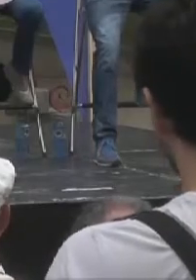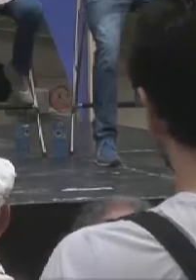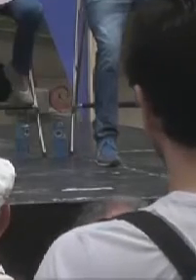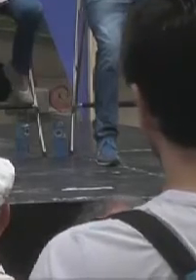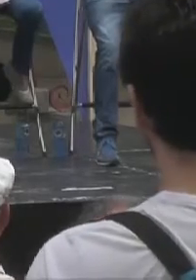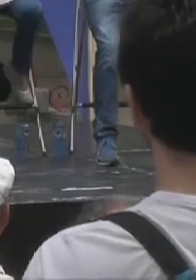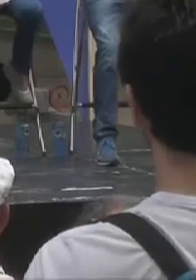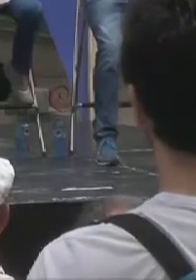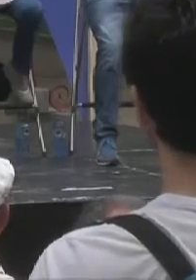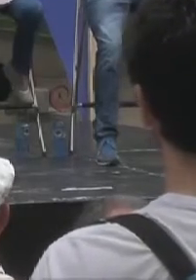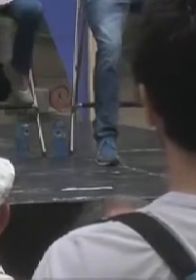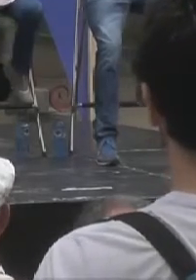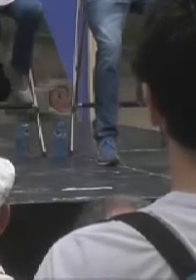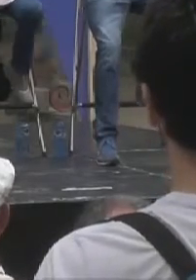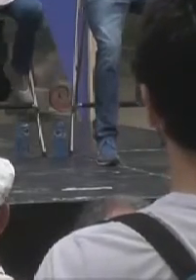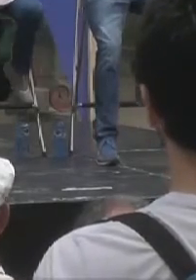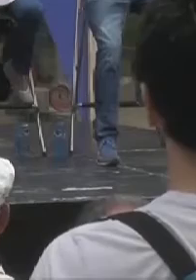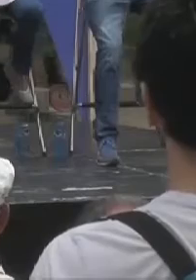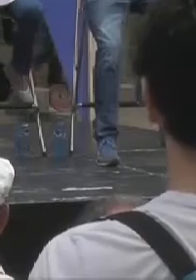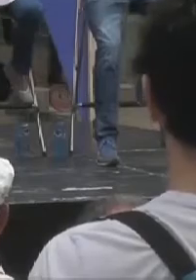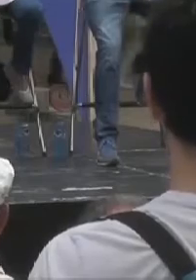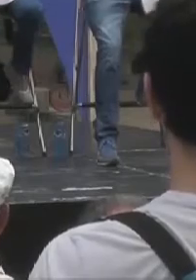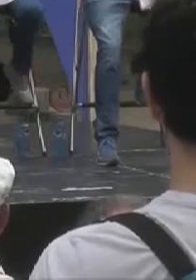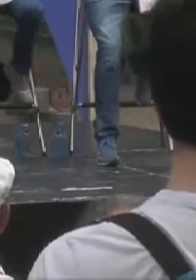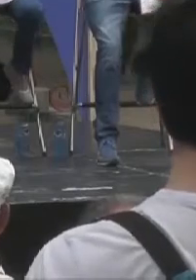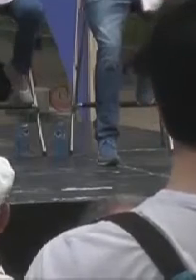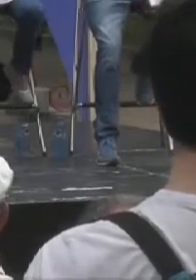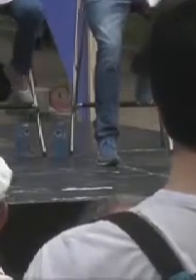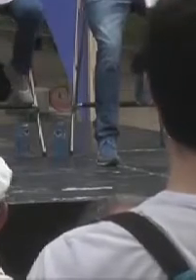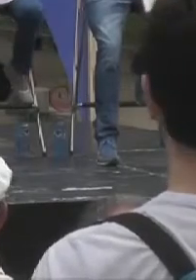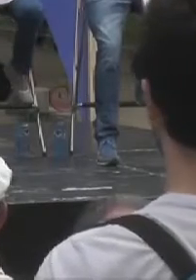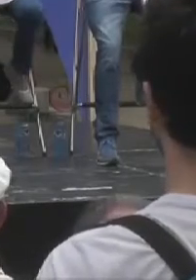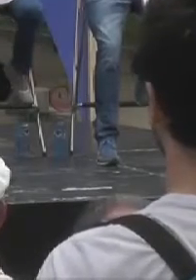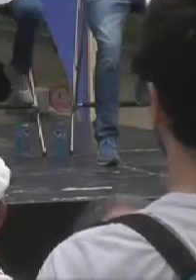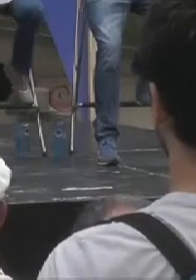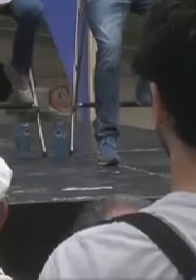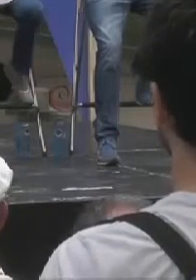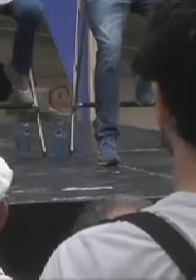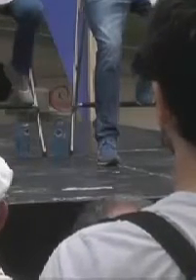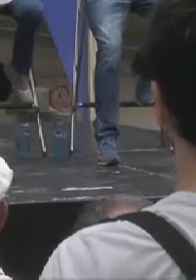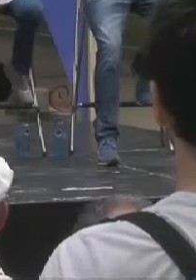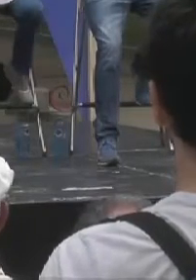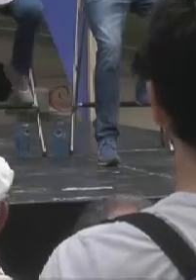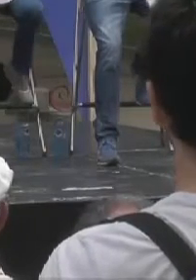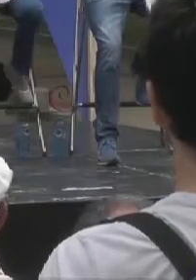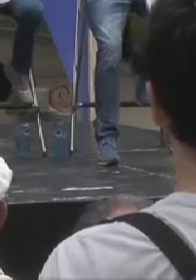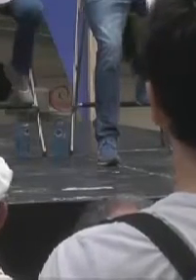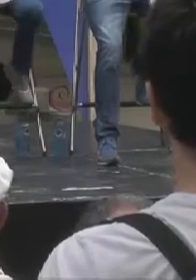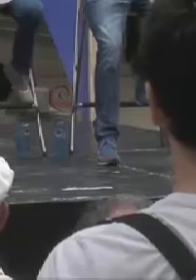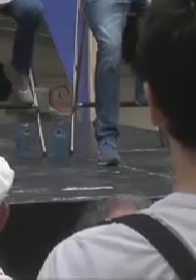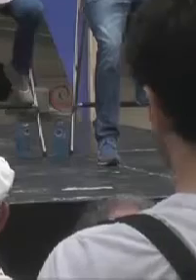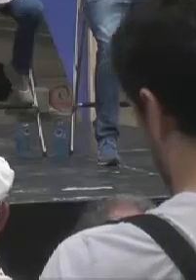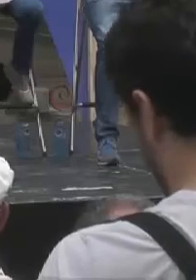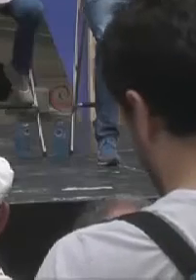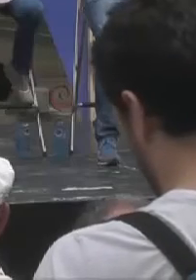onde vimos cada un de nós, non vou a proceder a presentar un por un a todas as compañeras e compañeros que están aquí, porque sería eterno,